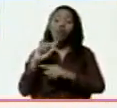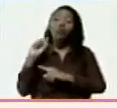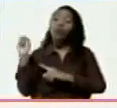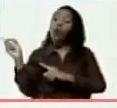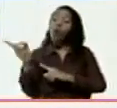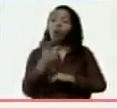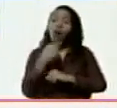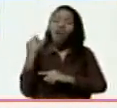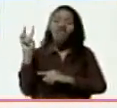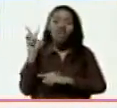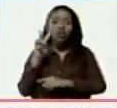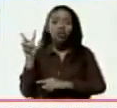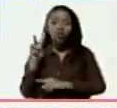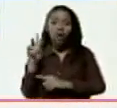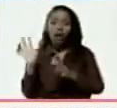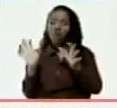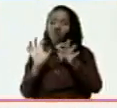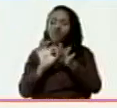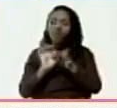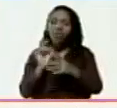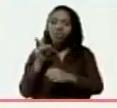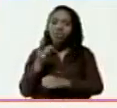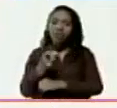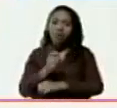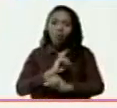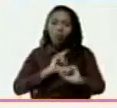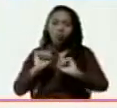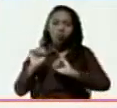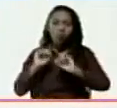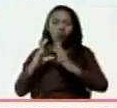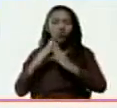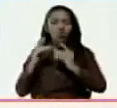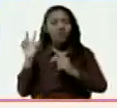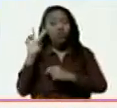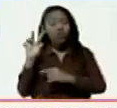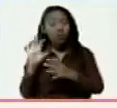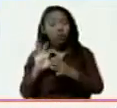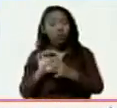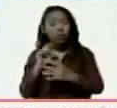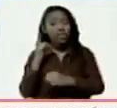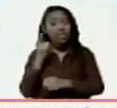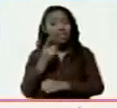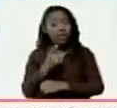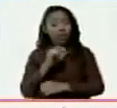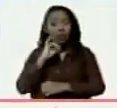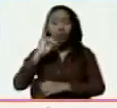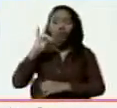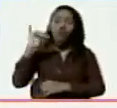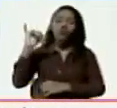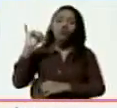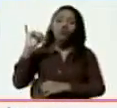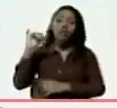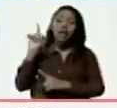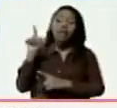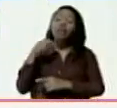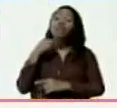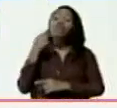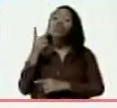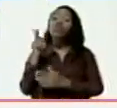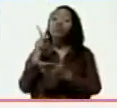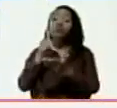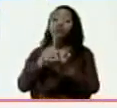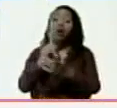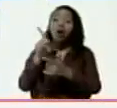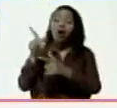toda venezuela unida debe movilizarse toda venezuela unida debe denunciar y que esa voz llegue a las